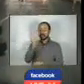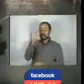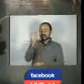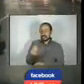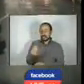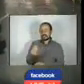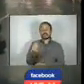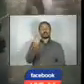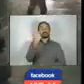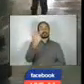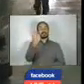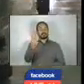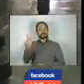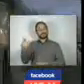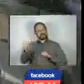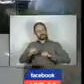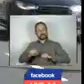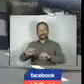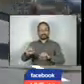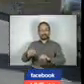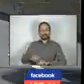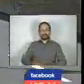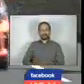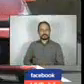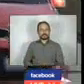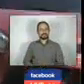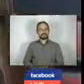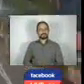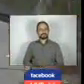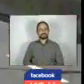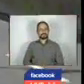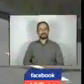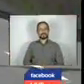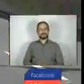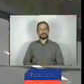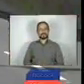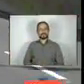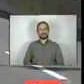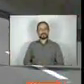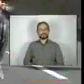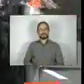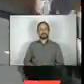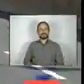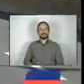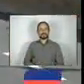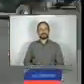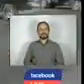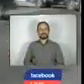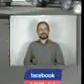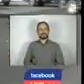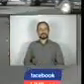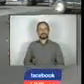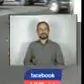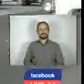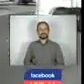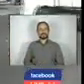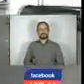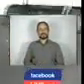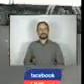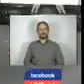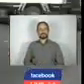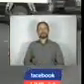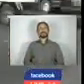en siniestros viales al menos a tres personas y resultan lesionadas más de 40. Los